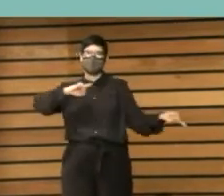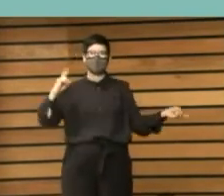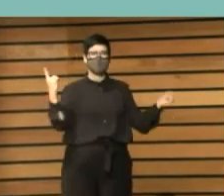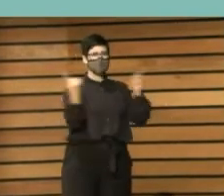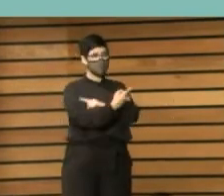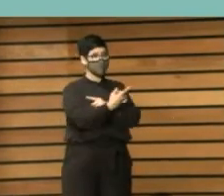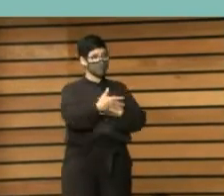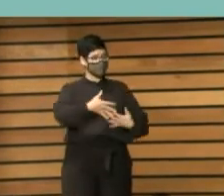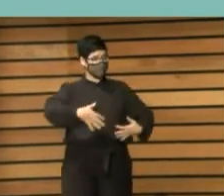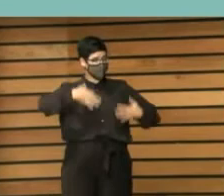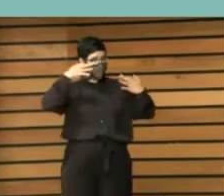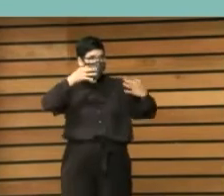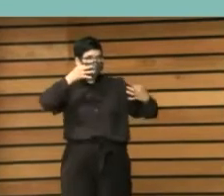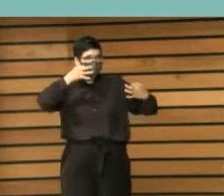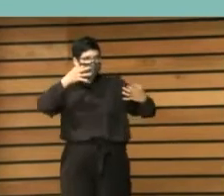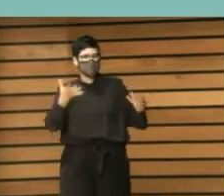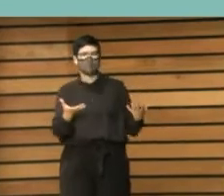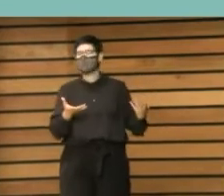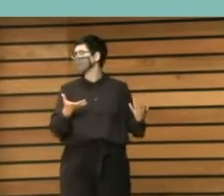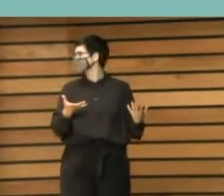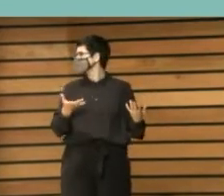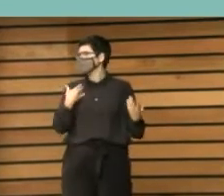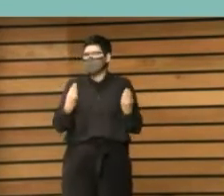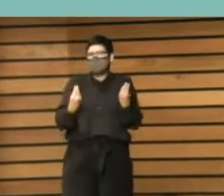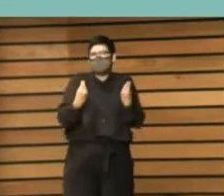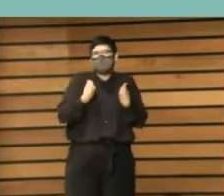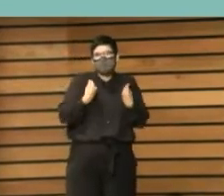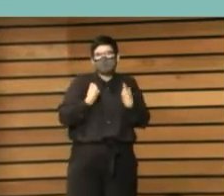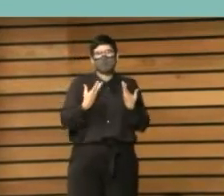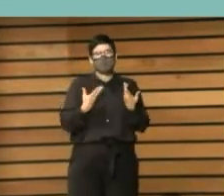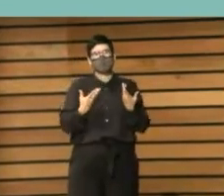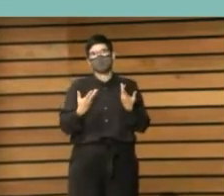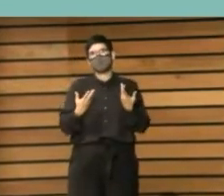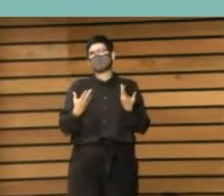poco las vidas, como se decía